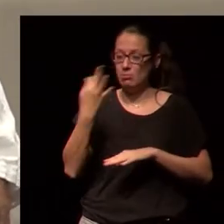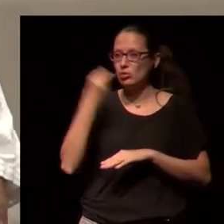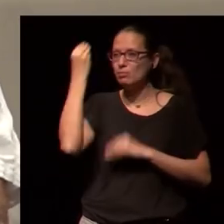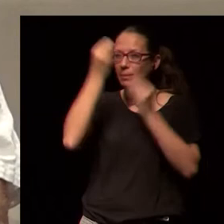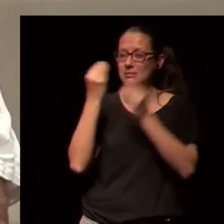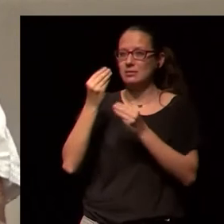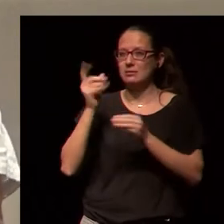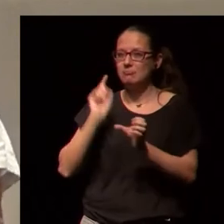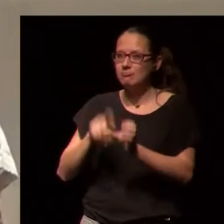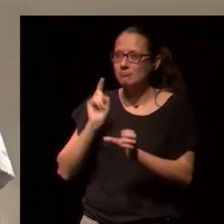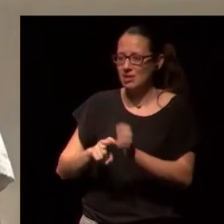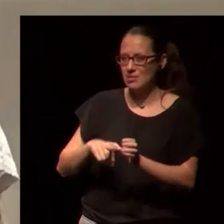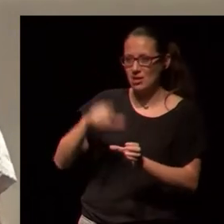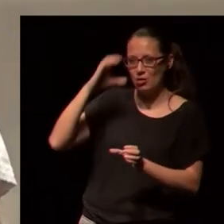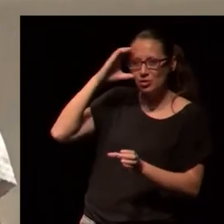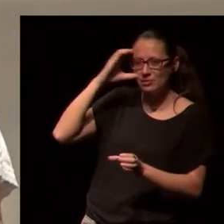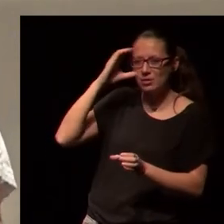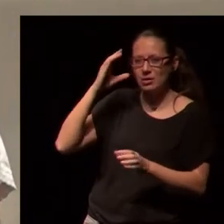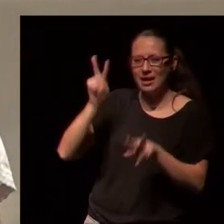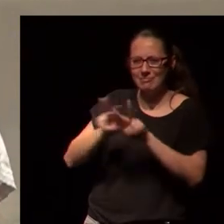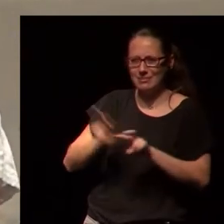participativa, entrevistas en profundidad,